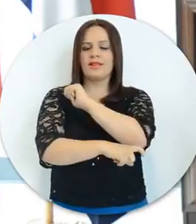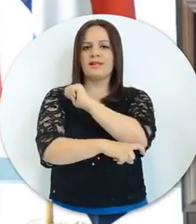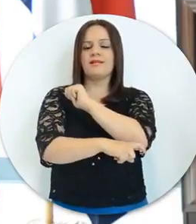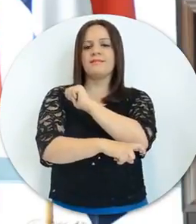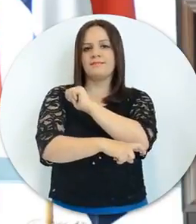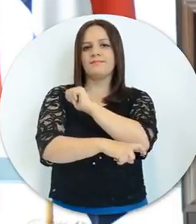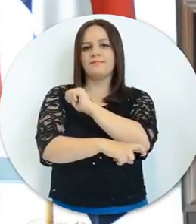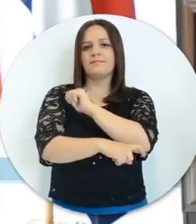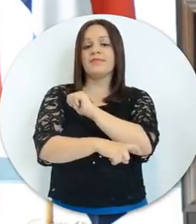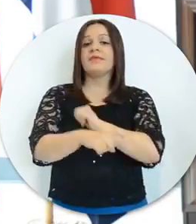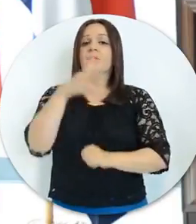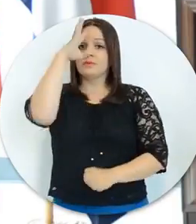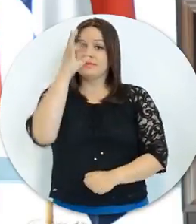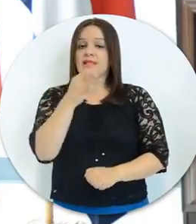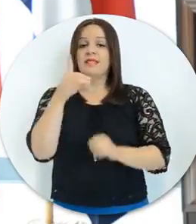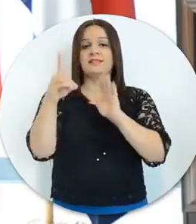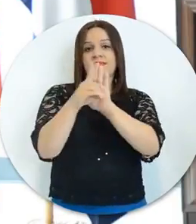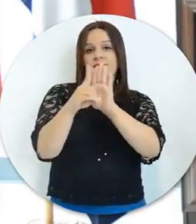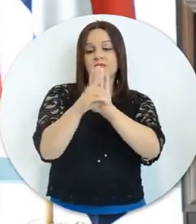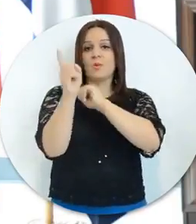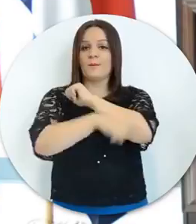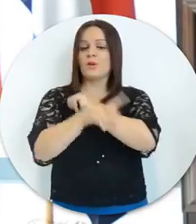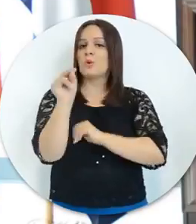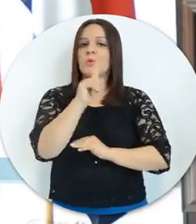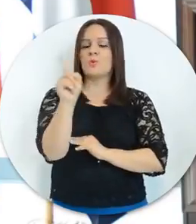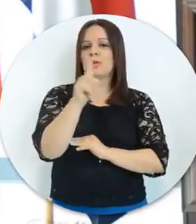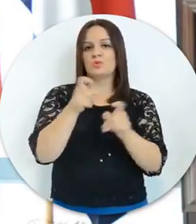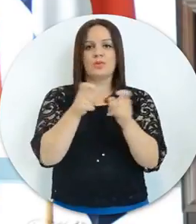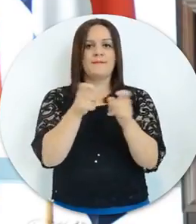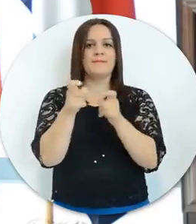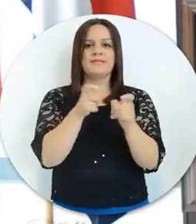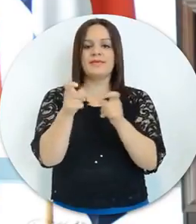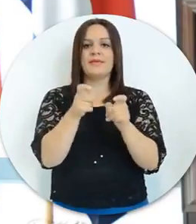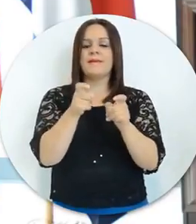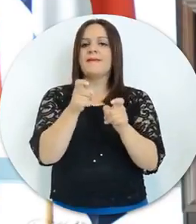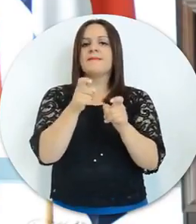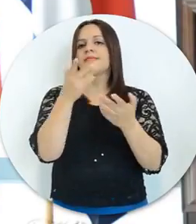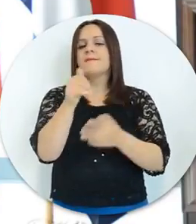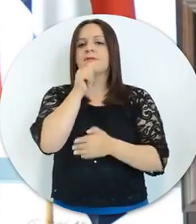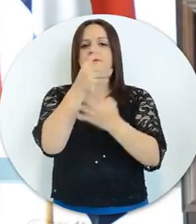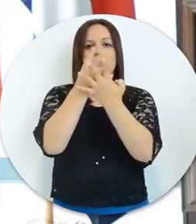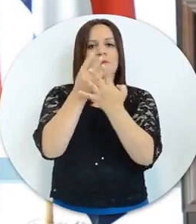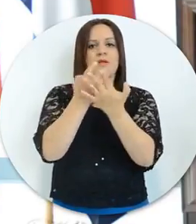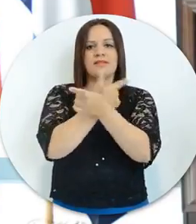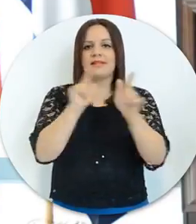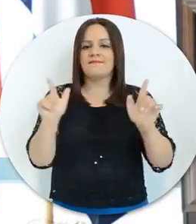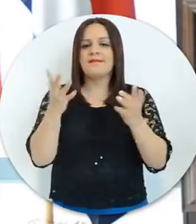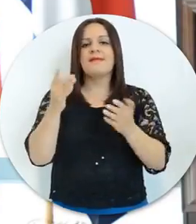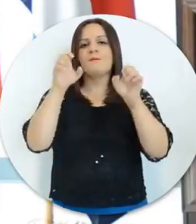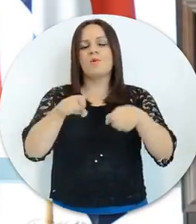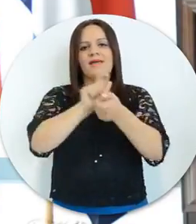No obstante, considerando que el derecho penal tampoco es una medida de privación de libertad que